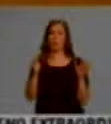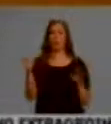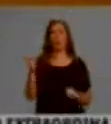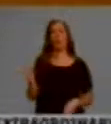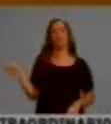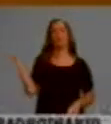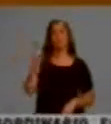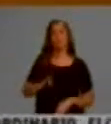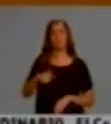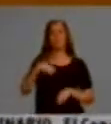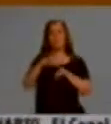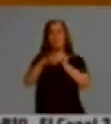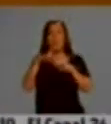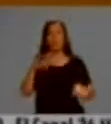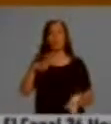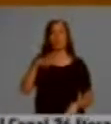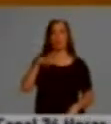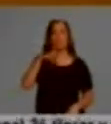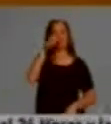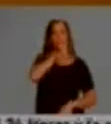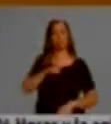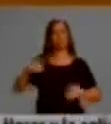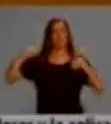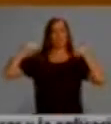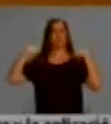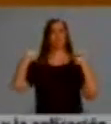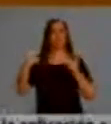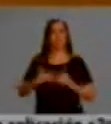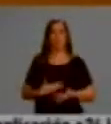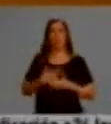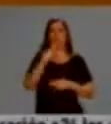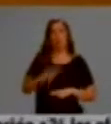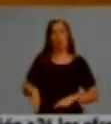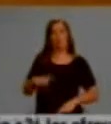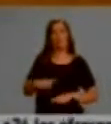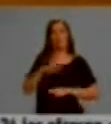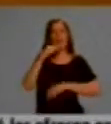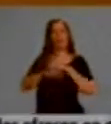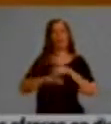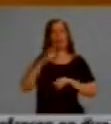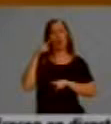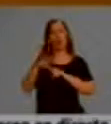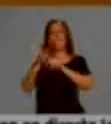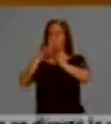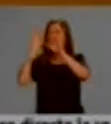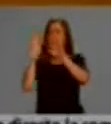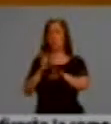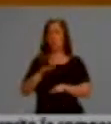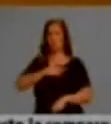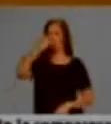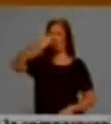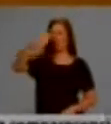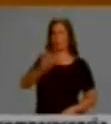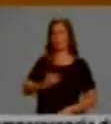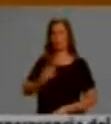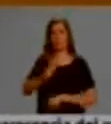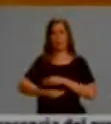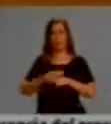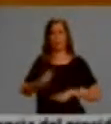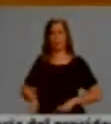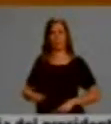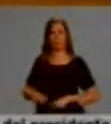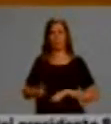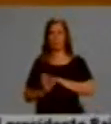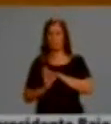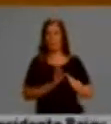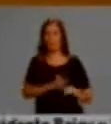mi convicción de que la inmensa mayoría de quienes se ocupan de la política lo hacen al servicio de sus creencias y convicciones y